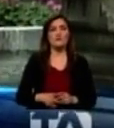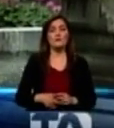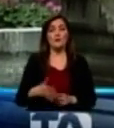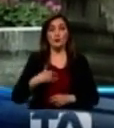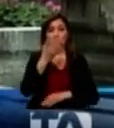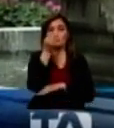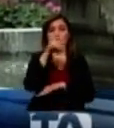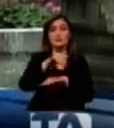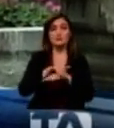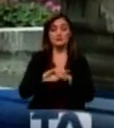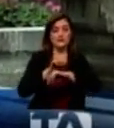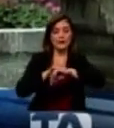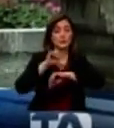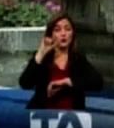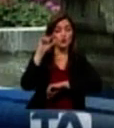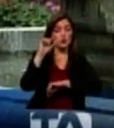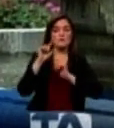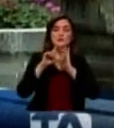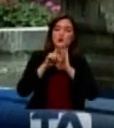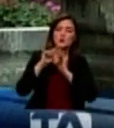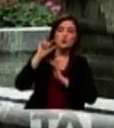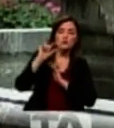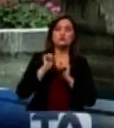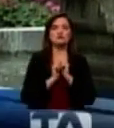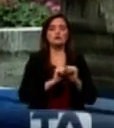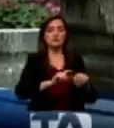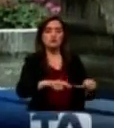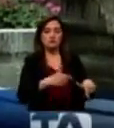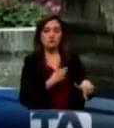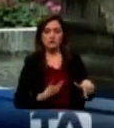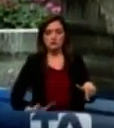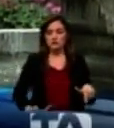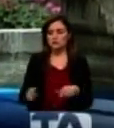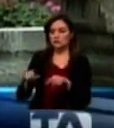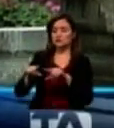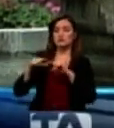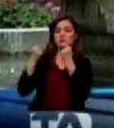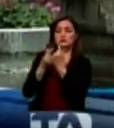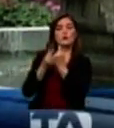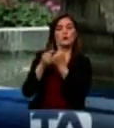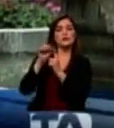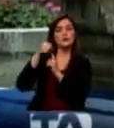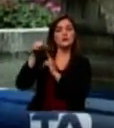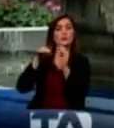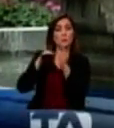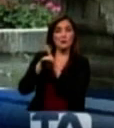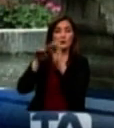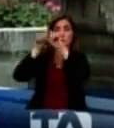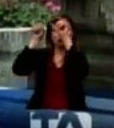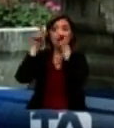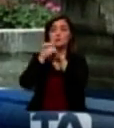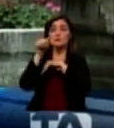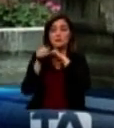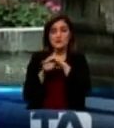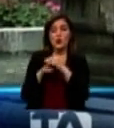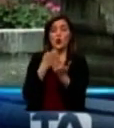Hola, Liz, amigos, buenas tardes. Hace pocos minutos el presidente de la República, Lenín Moreno, y sectores del sistema financiero privado del país, también de